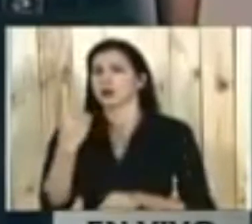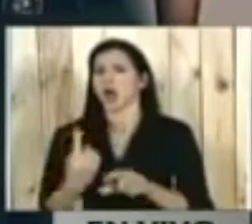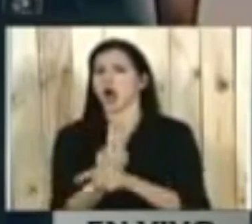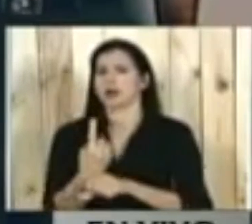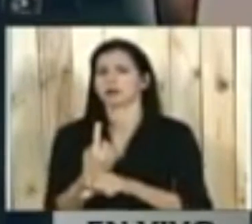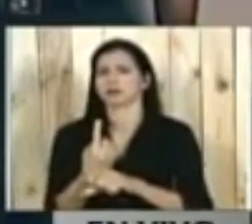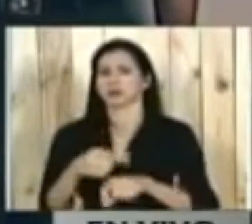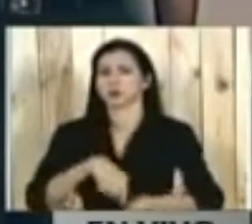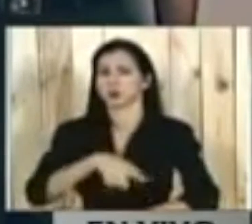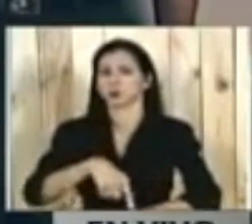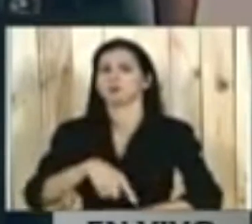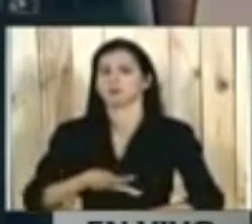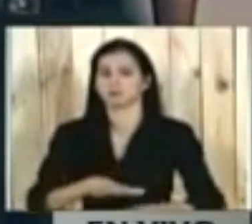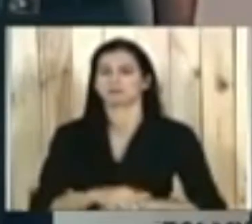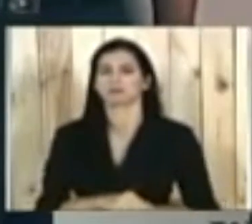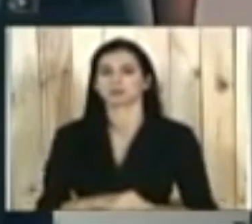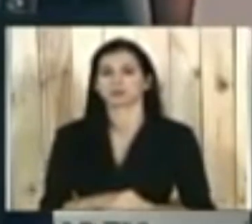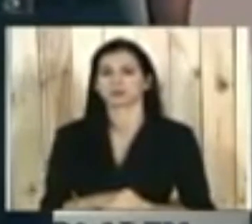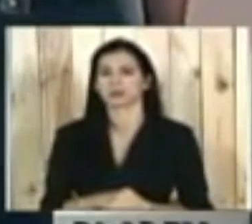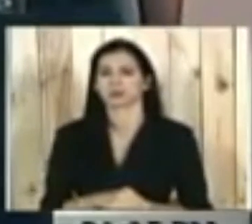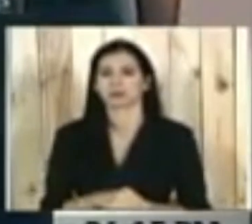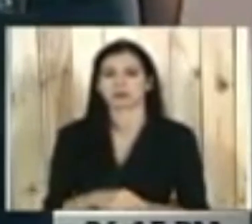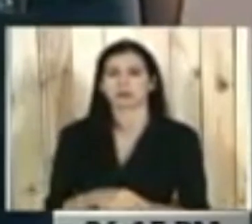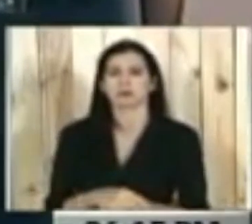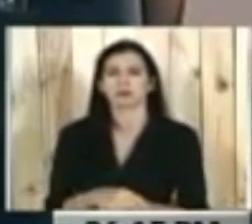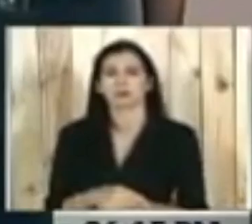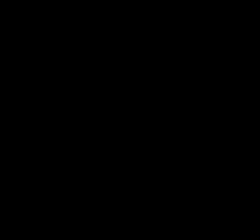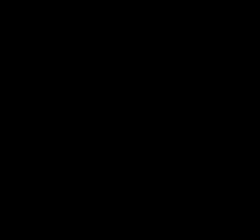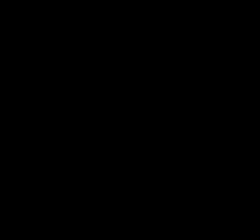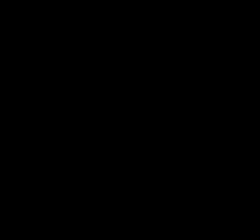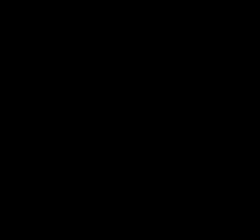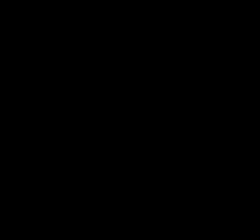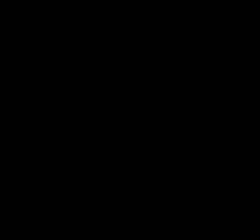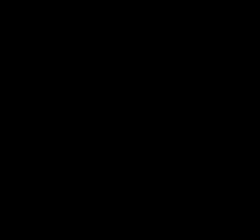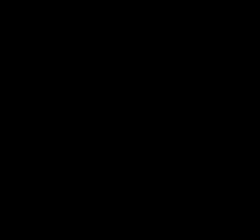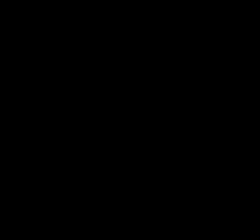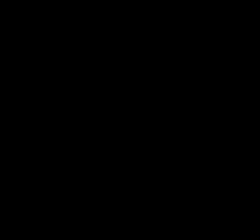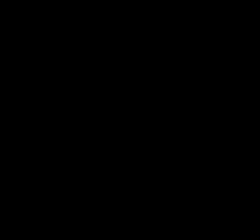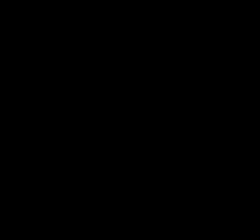felicitado por la participación histórica de sus seguidores en el simulacro de la elección del 30 de julio.